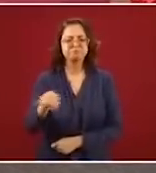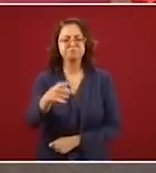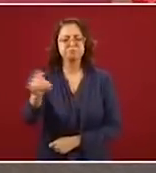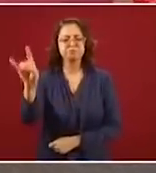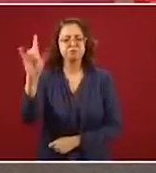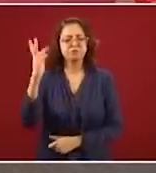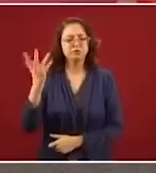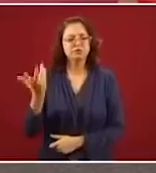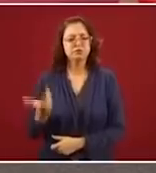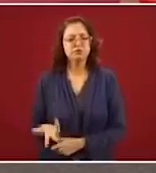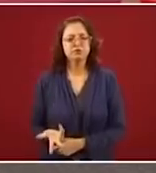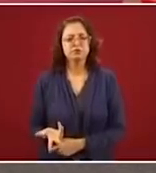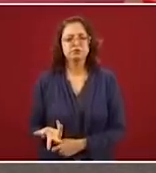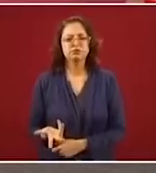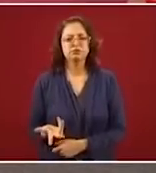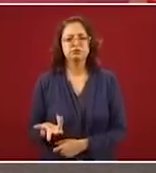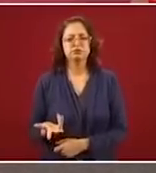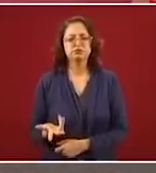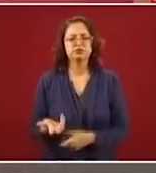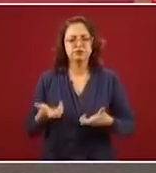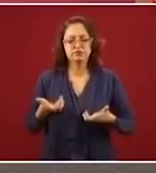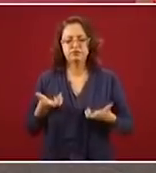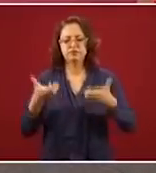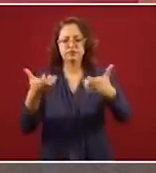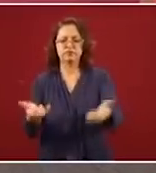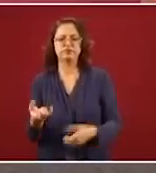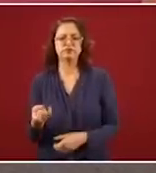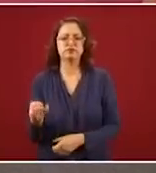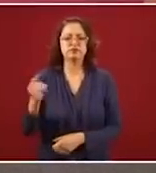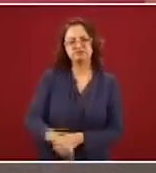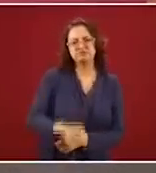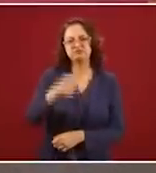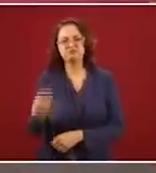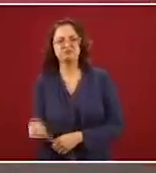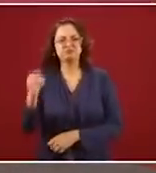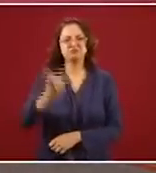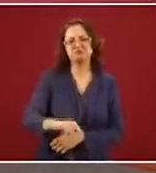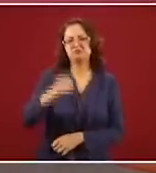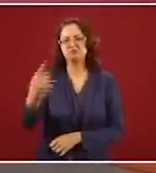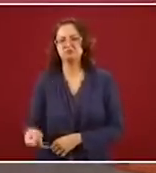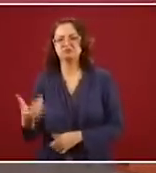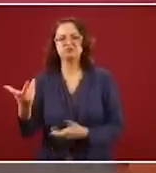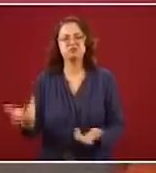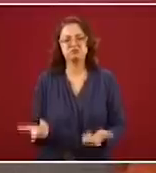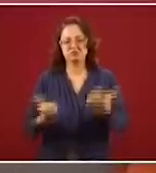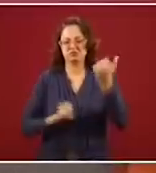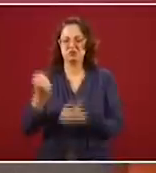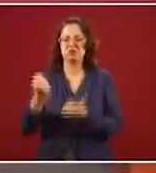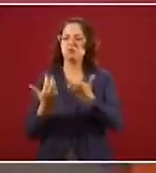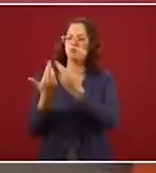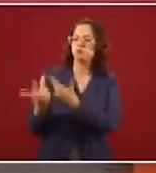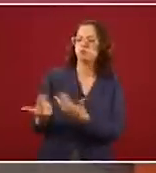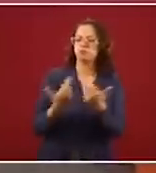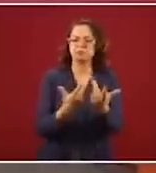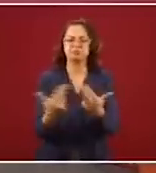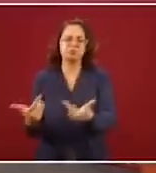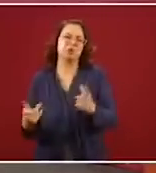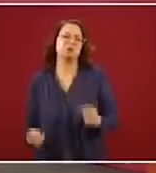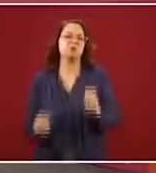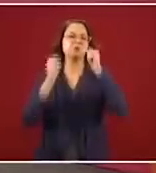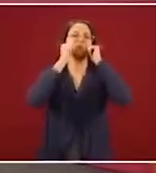pasa por baches y no le importa destruir el vehículo porque no es de él,